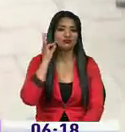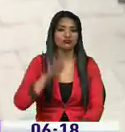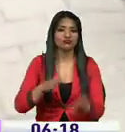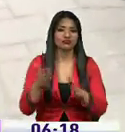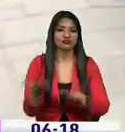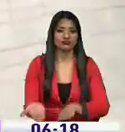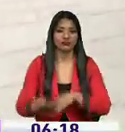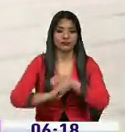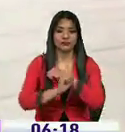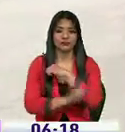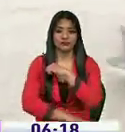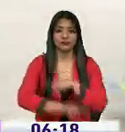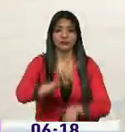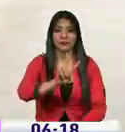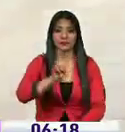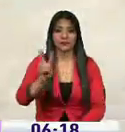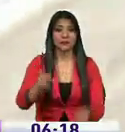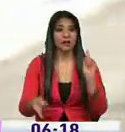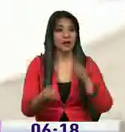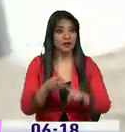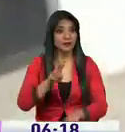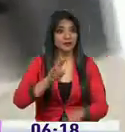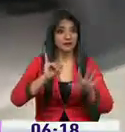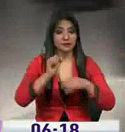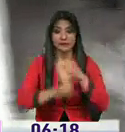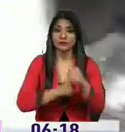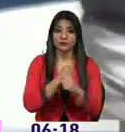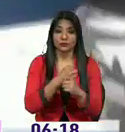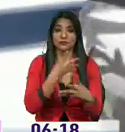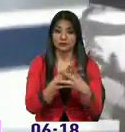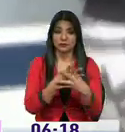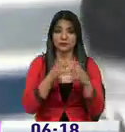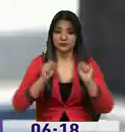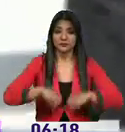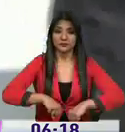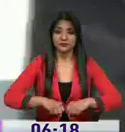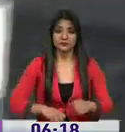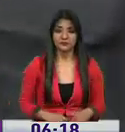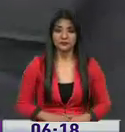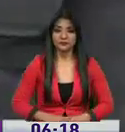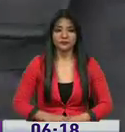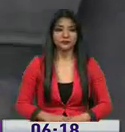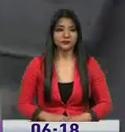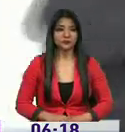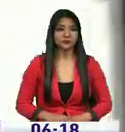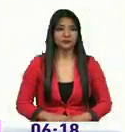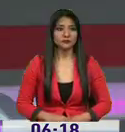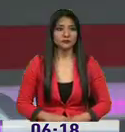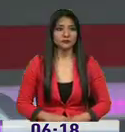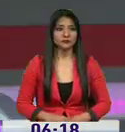sancionado con una pena de 22 a 26 años de prisión. Informó Roselena Vascones.